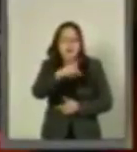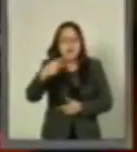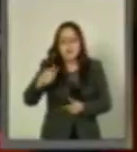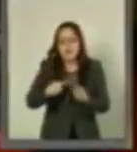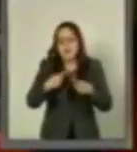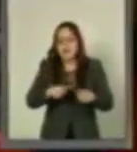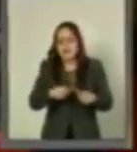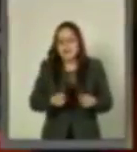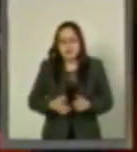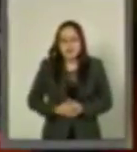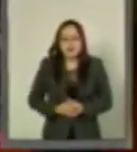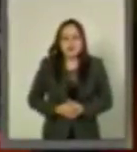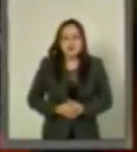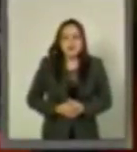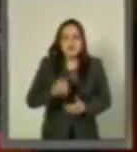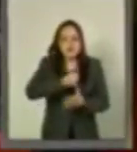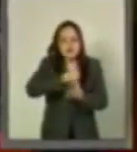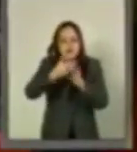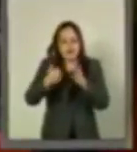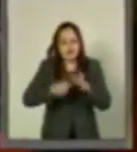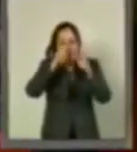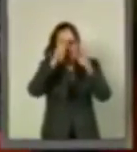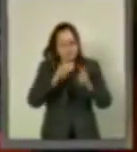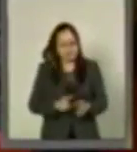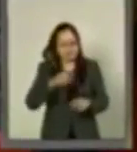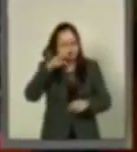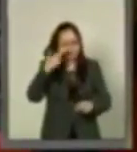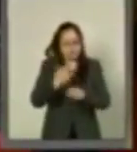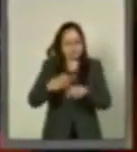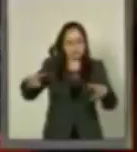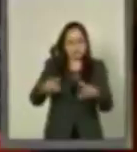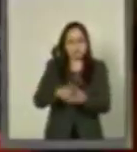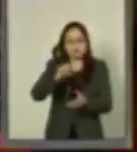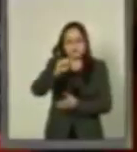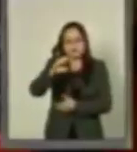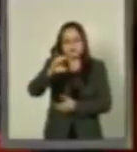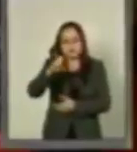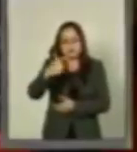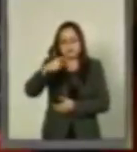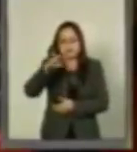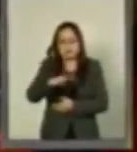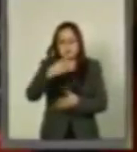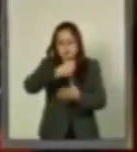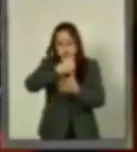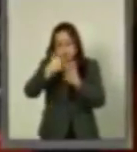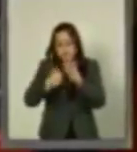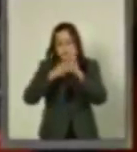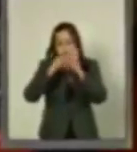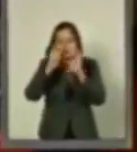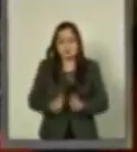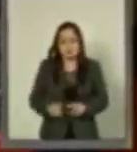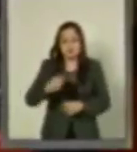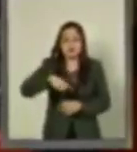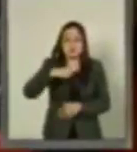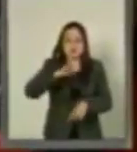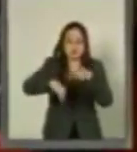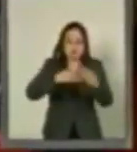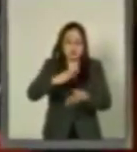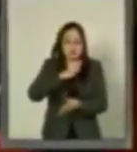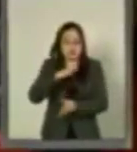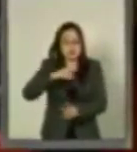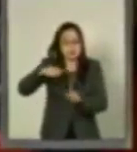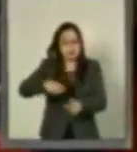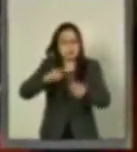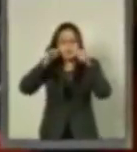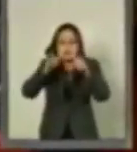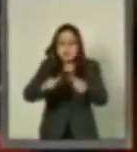que en cada uno de los rubros que son de la responsabilidad del Secretario de Gobernación, en todos ha habido no solo disposición y